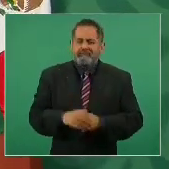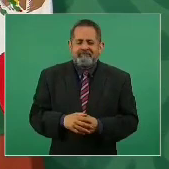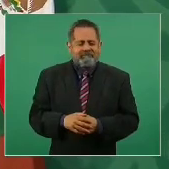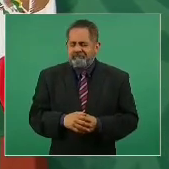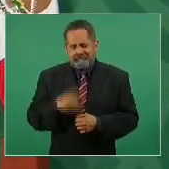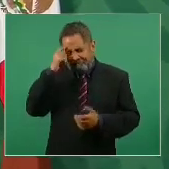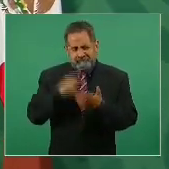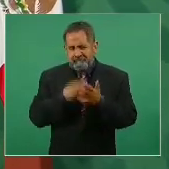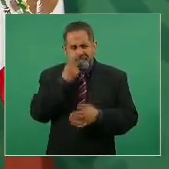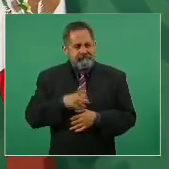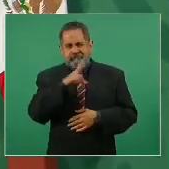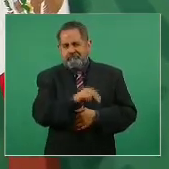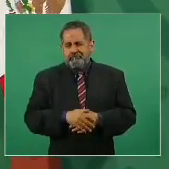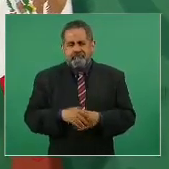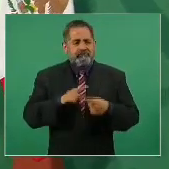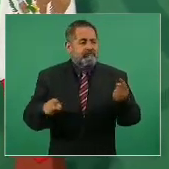Al contrario,